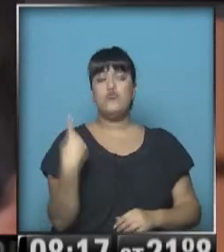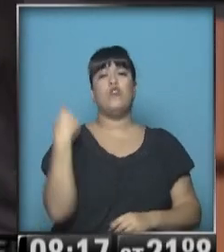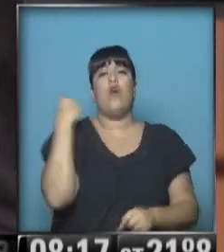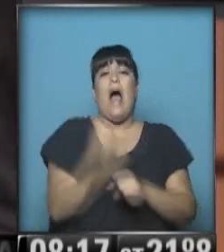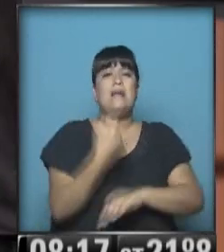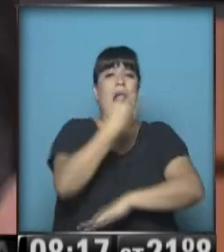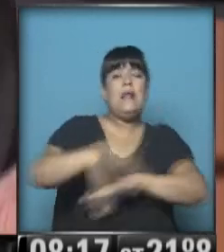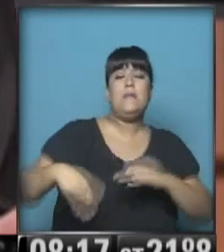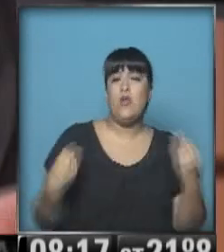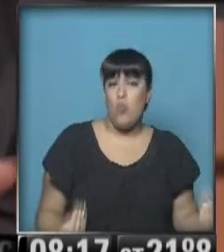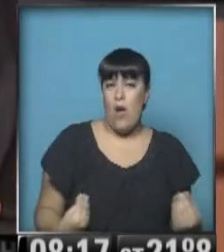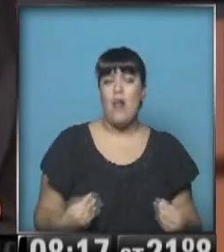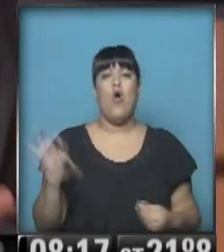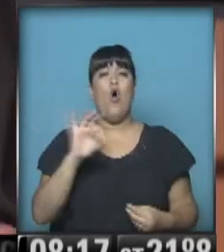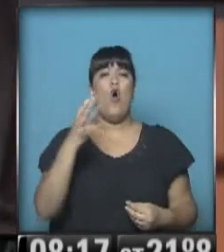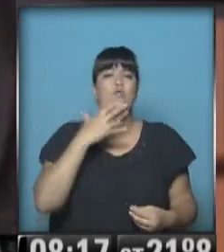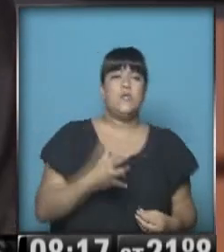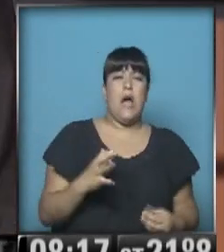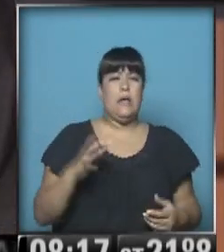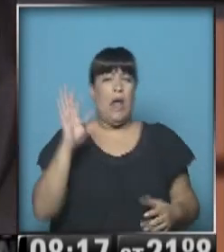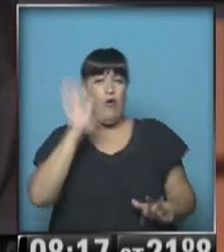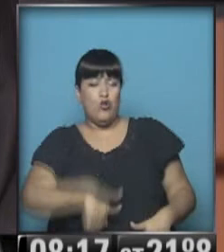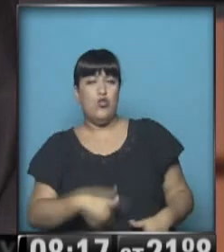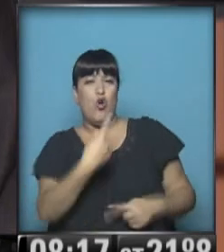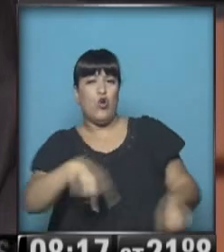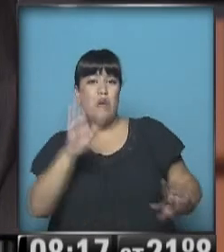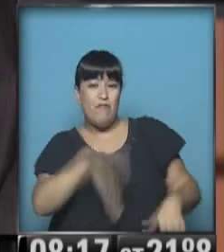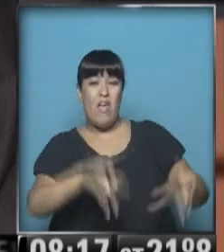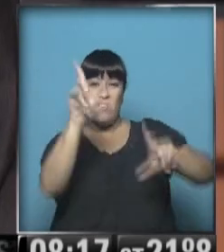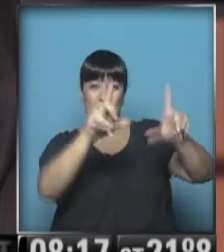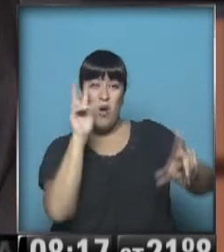policiales? ¿Cuánto de la sangre y del morbo es lo que nos interesa llevar a la pantalla? Se llama Primicia Mortal.